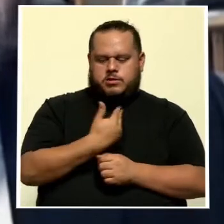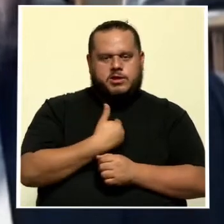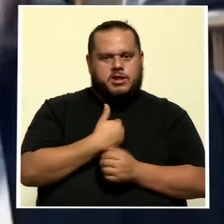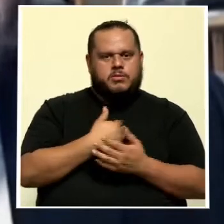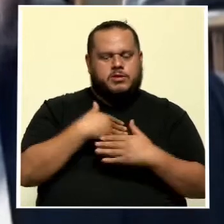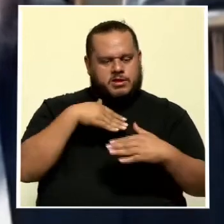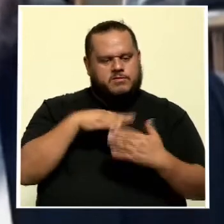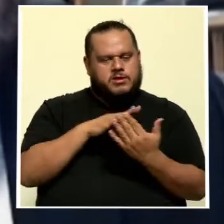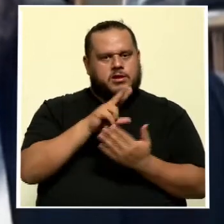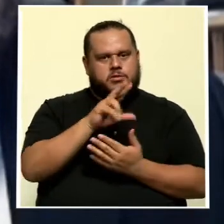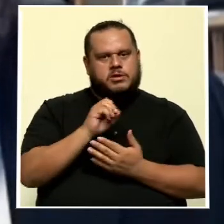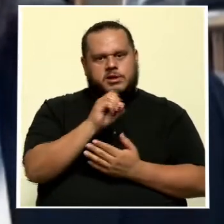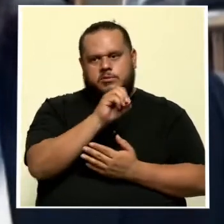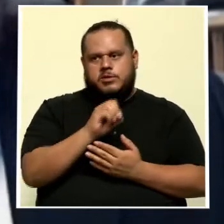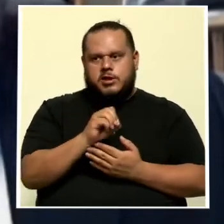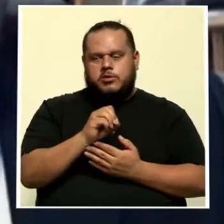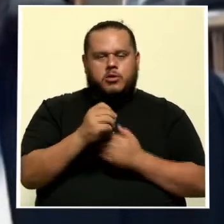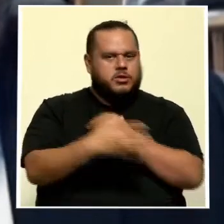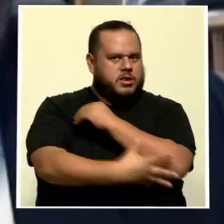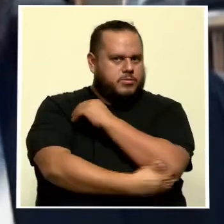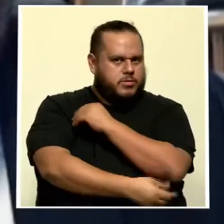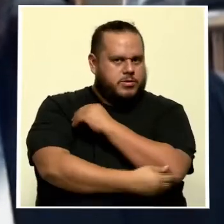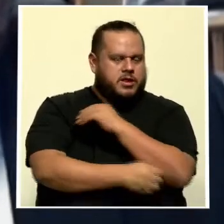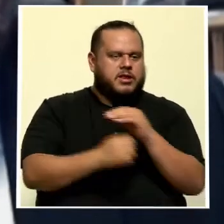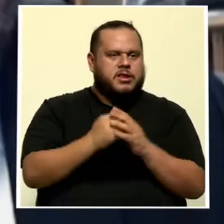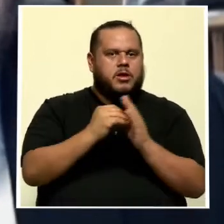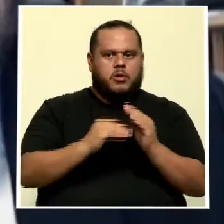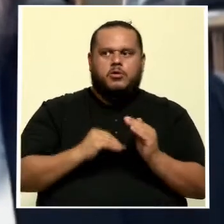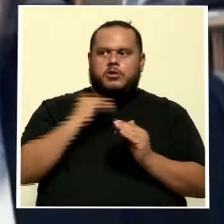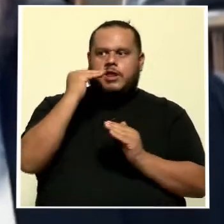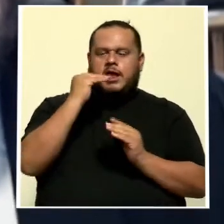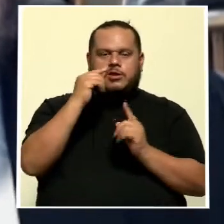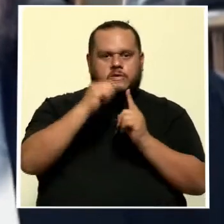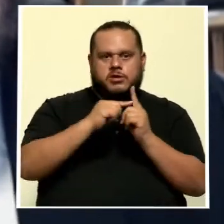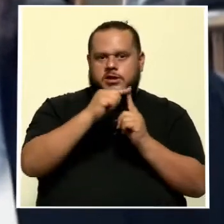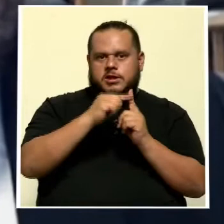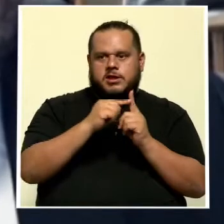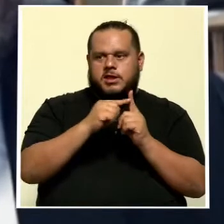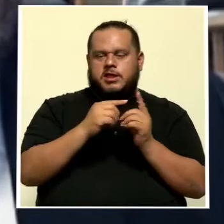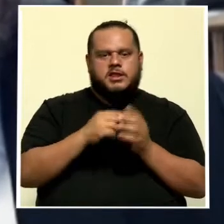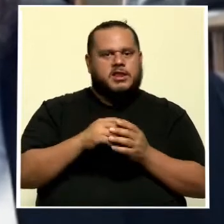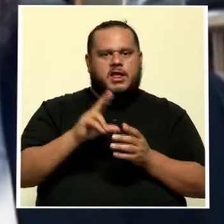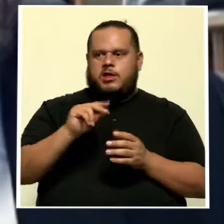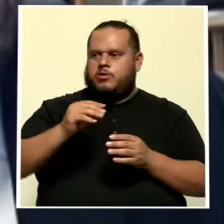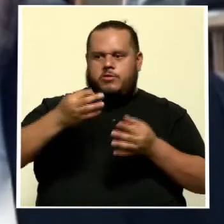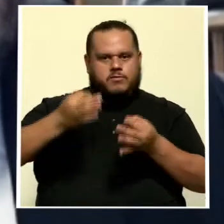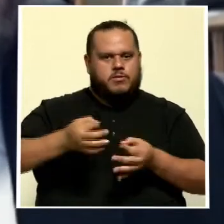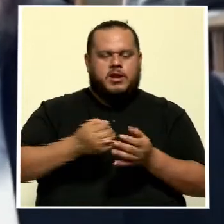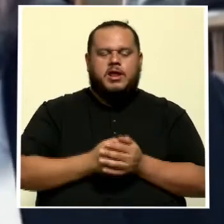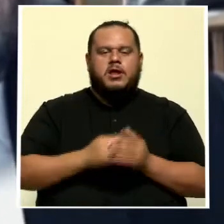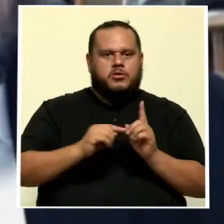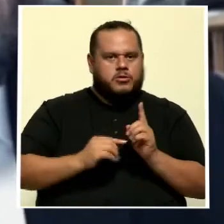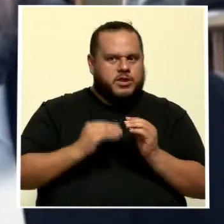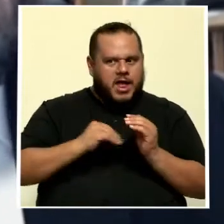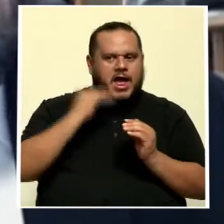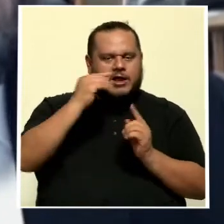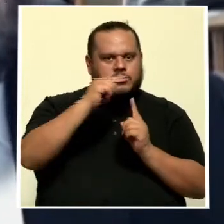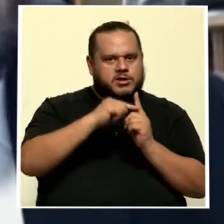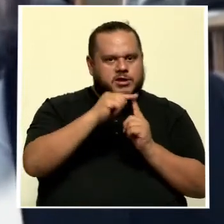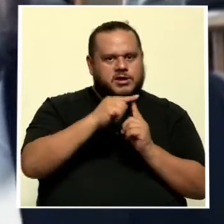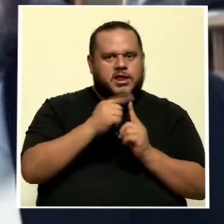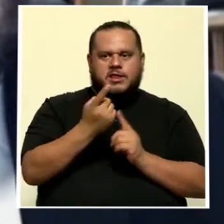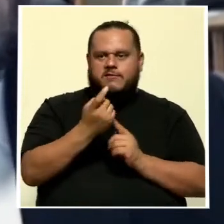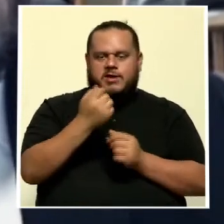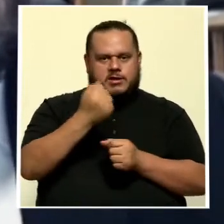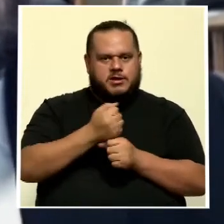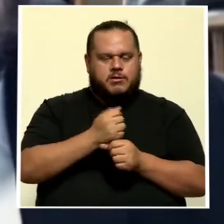un 30% de pobreza, unos altos índices de informalidad, unos altos índices de desempleo. Nuestras empresas no están